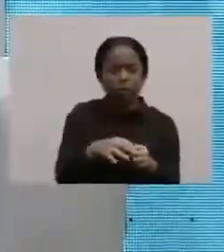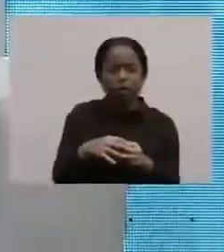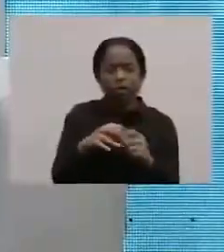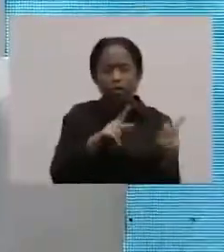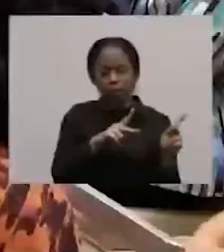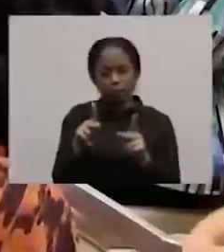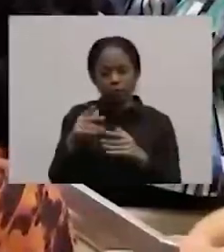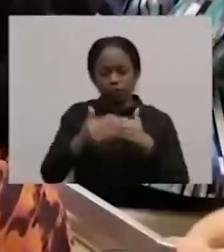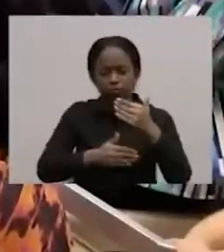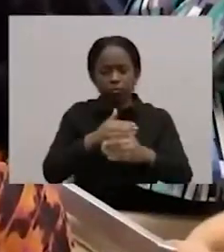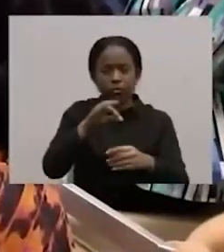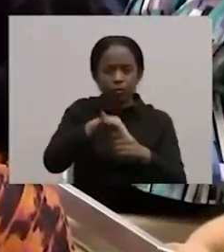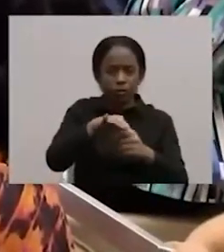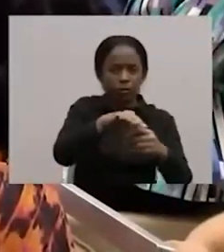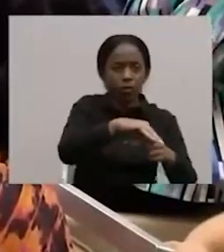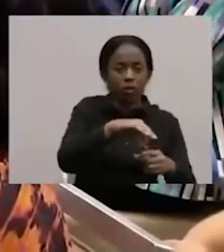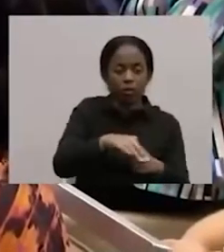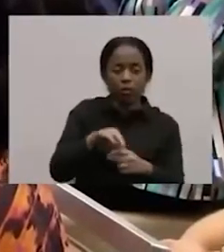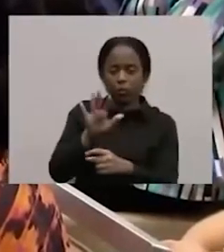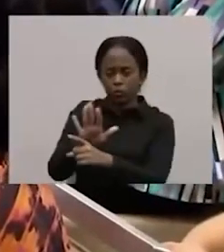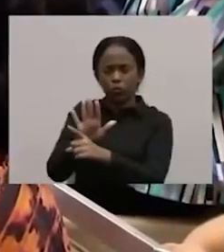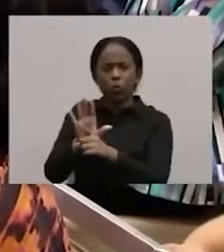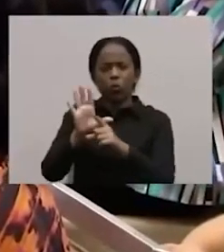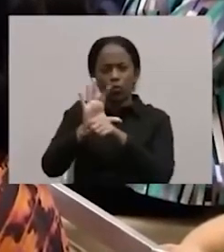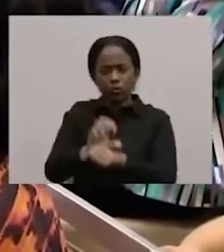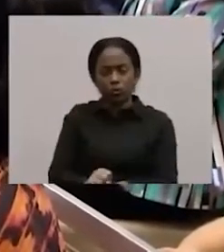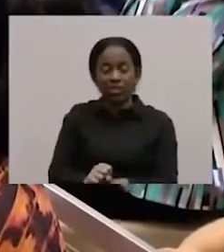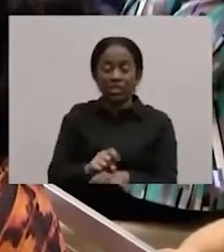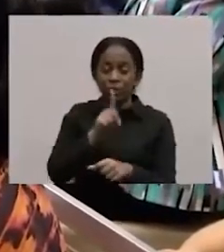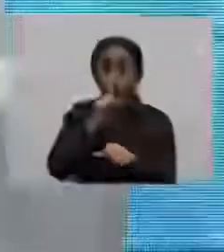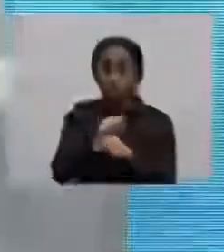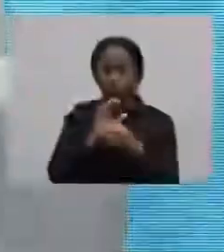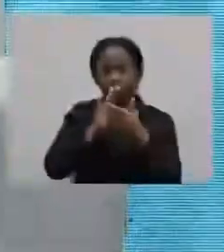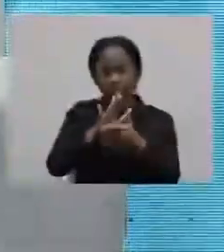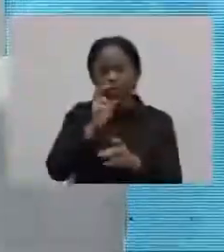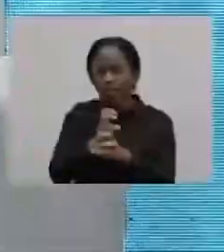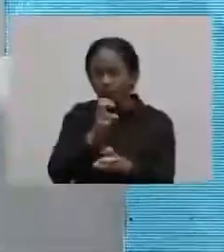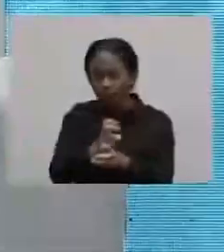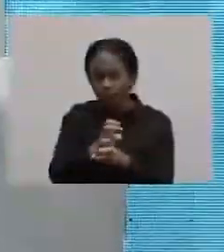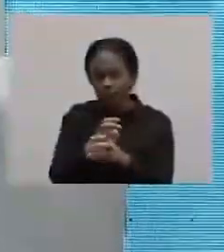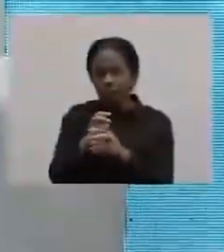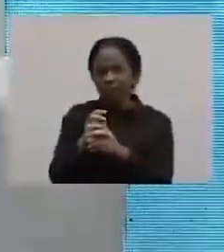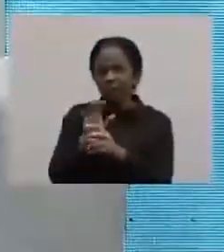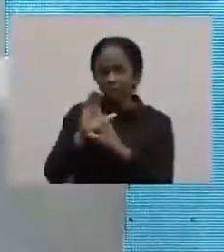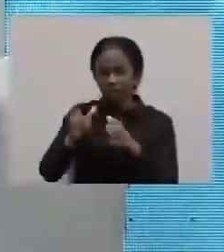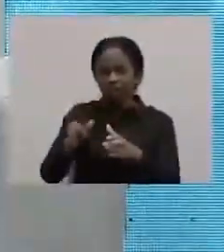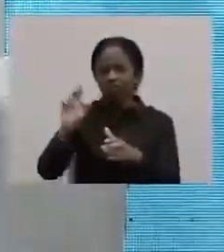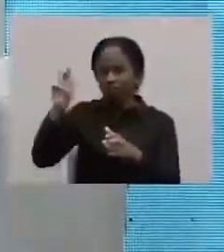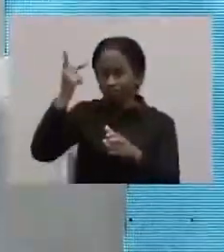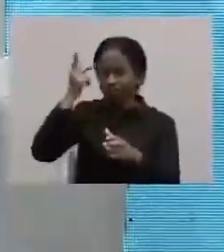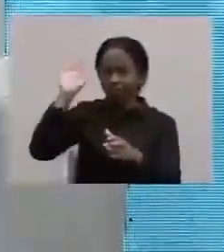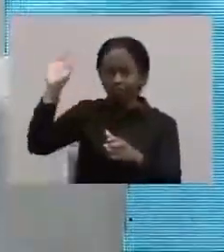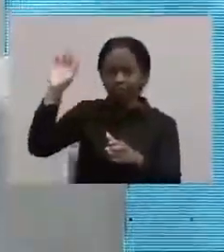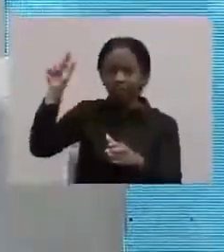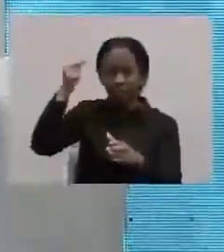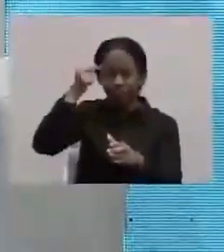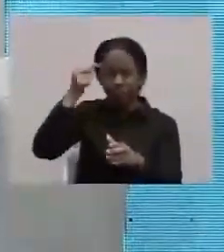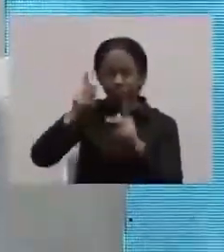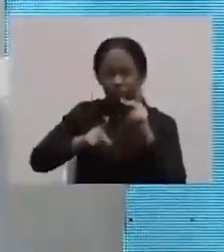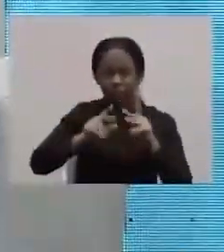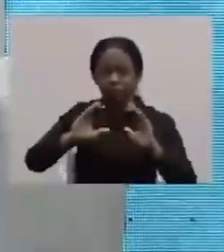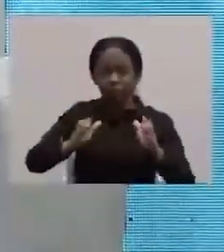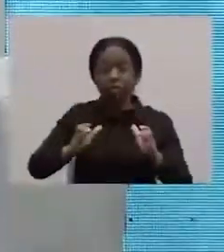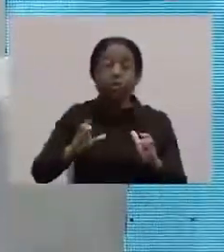también, a la cotidianidad. Yo creo que uno de los desafíos que tiene el Estado es confrontar con eso, porque hay